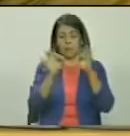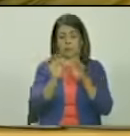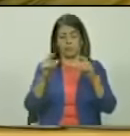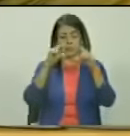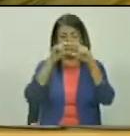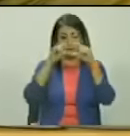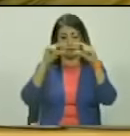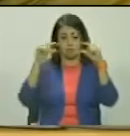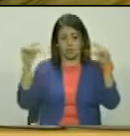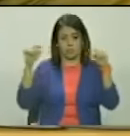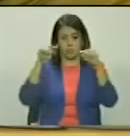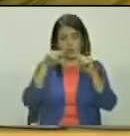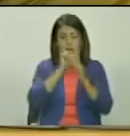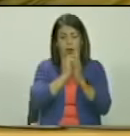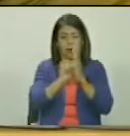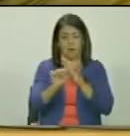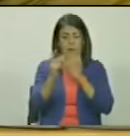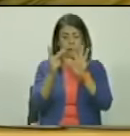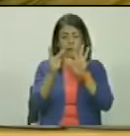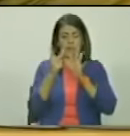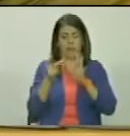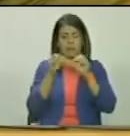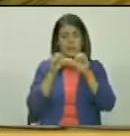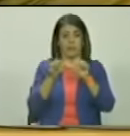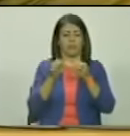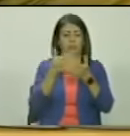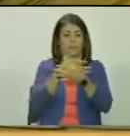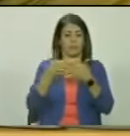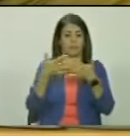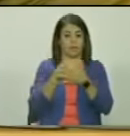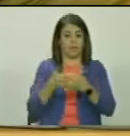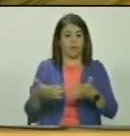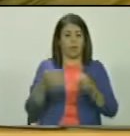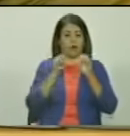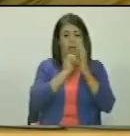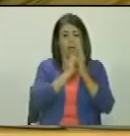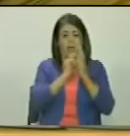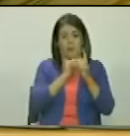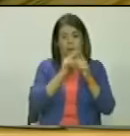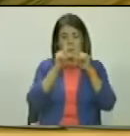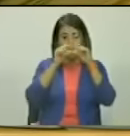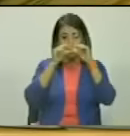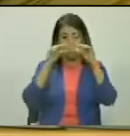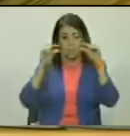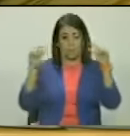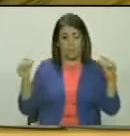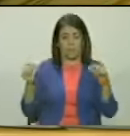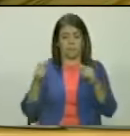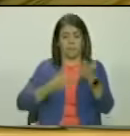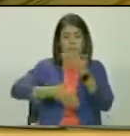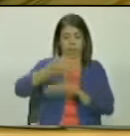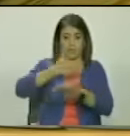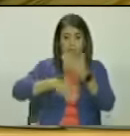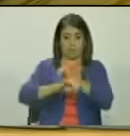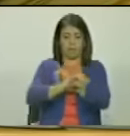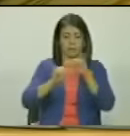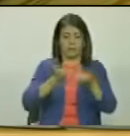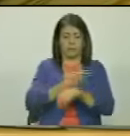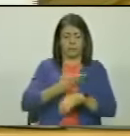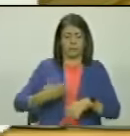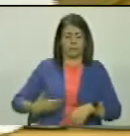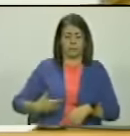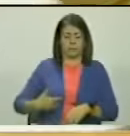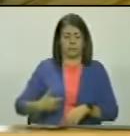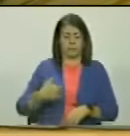la denominación del epígrafe del artículo 7 quedando redactado en los siguientes términos epígrafe cooperación es todo ciudadano